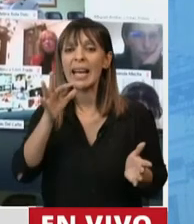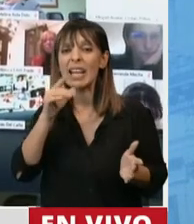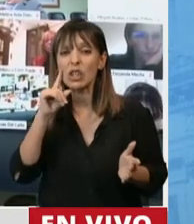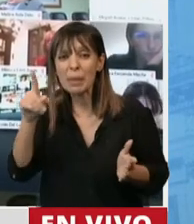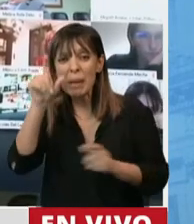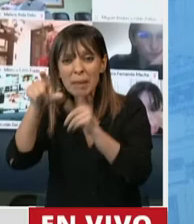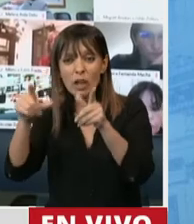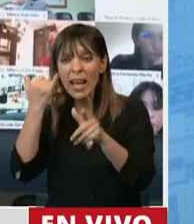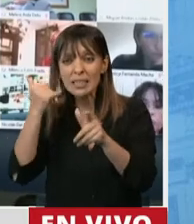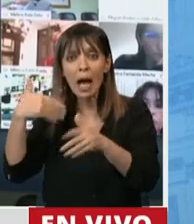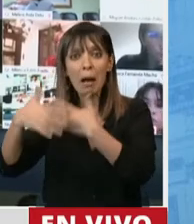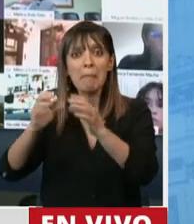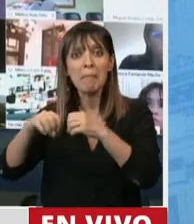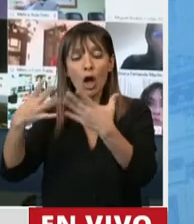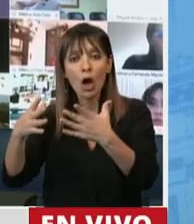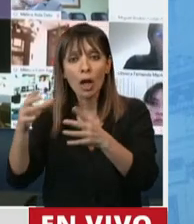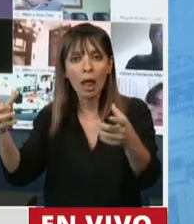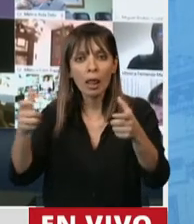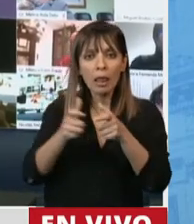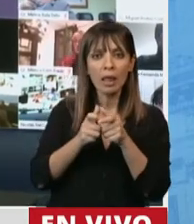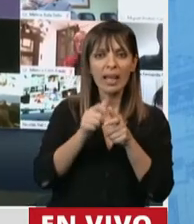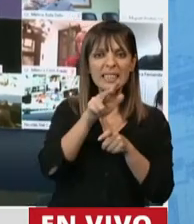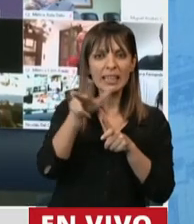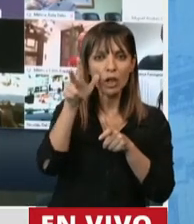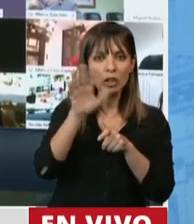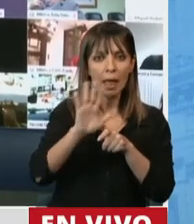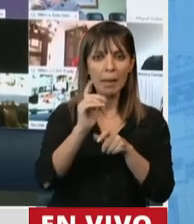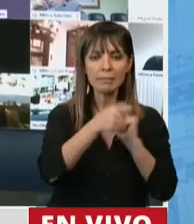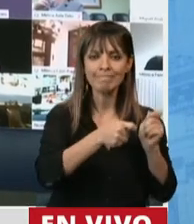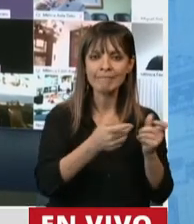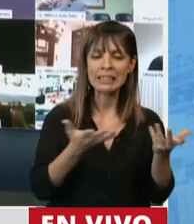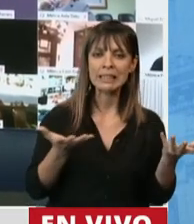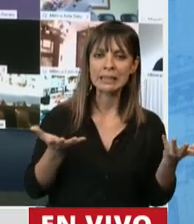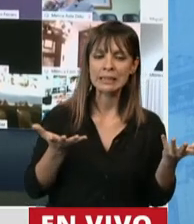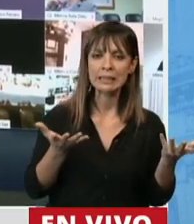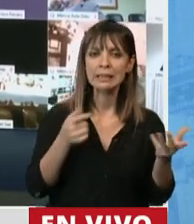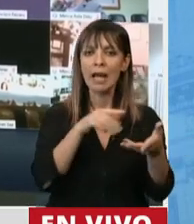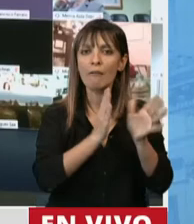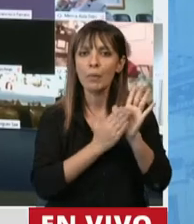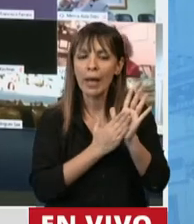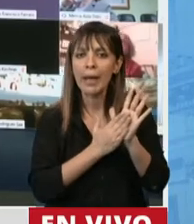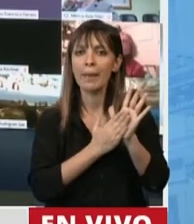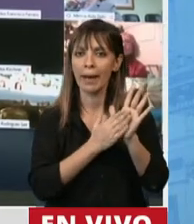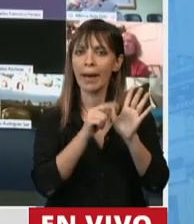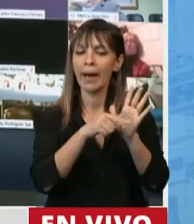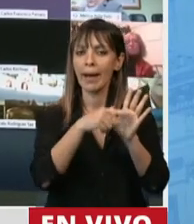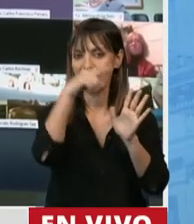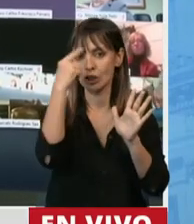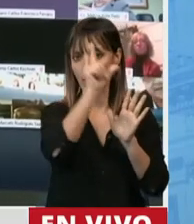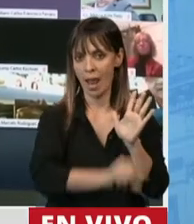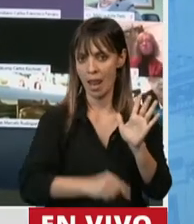recuperados, repito, 38 pacientes han donado plasma en ese ensayo. Y en el ensayo extendido, en el ensayo